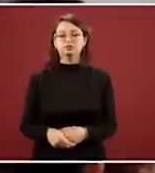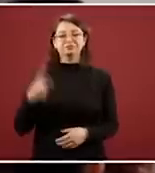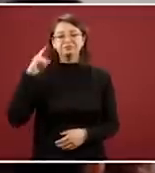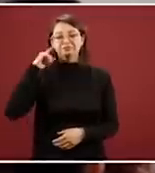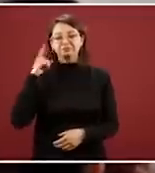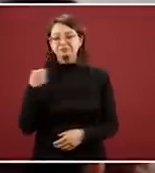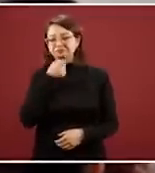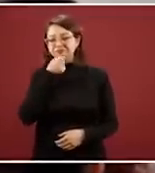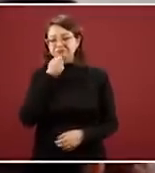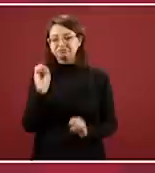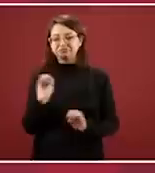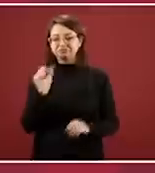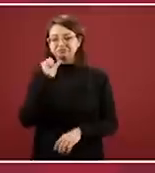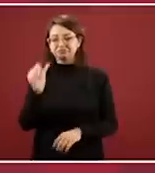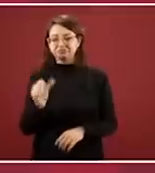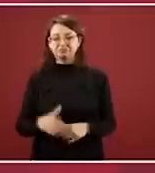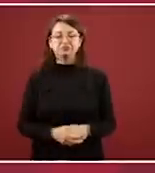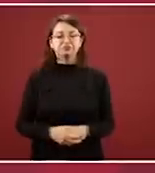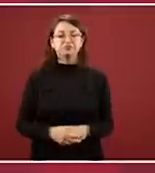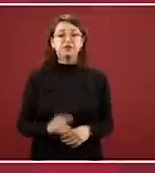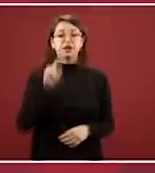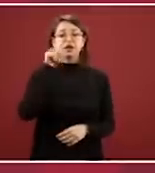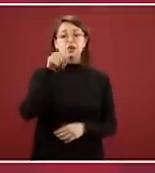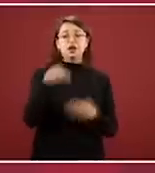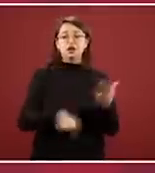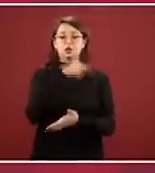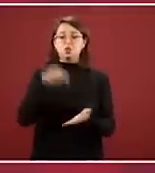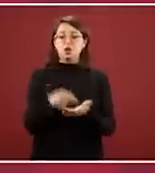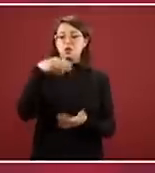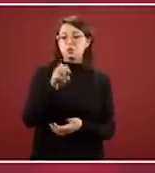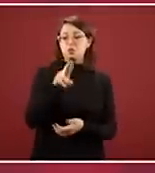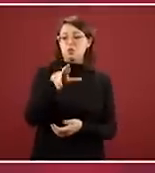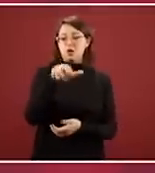Voy a La Mora, a Bavispe,